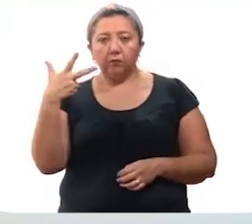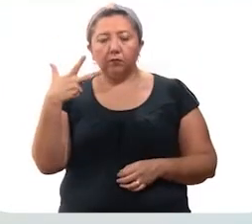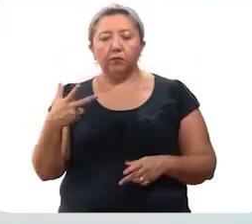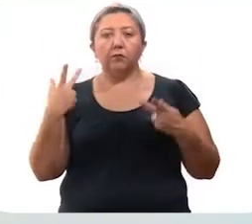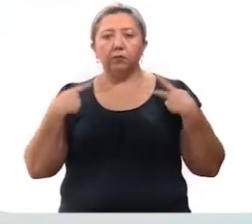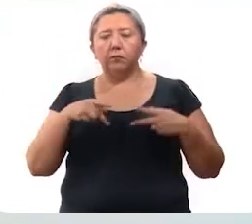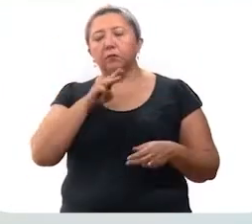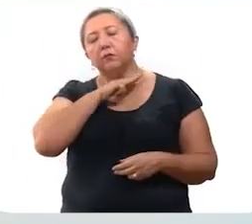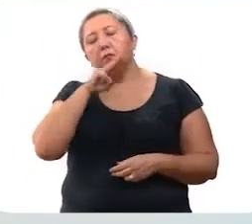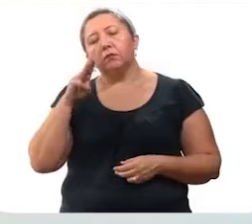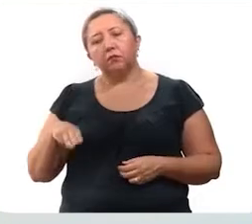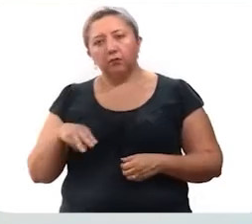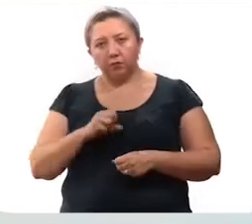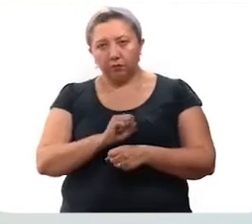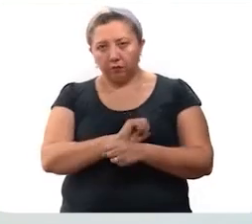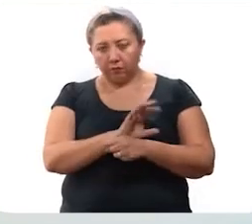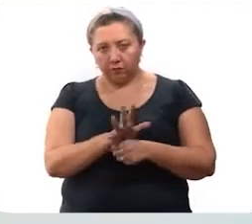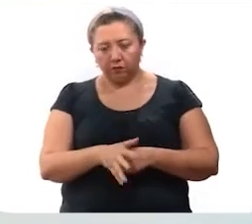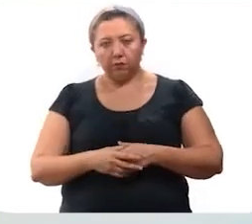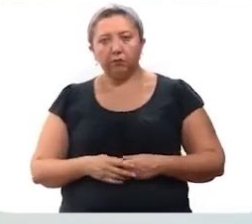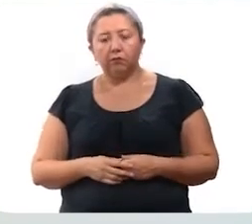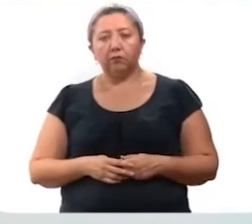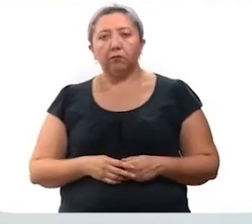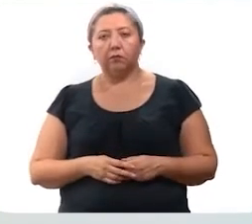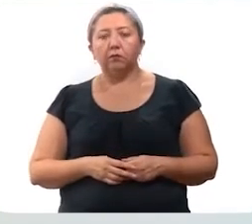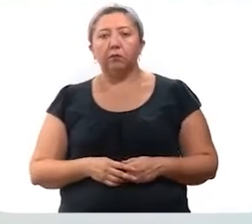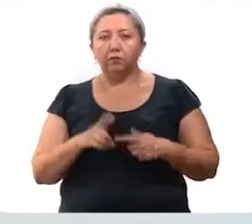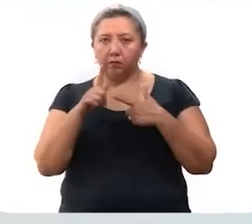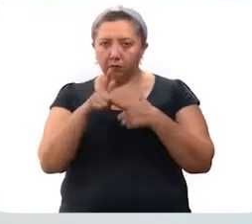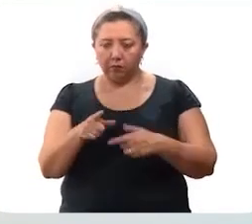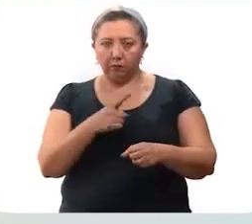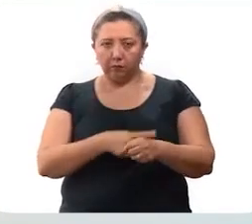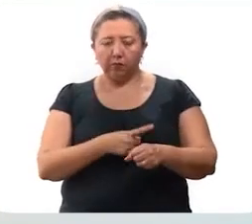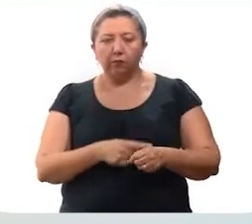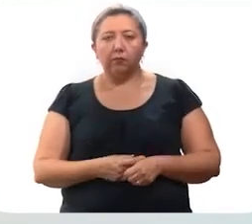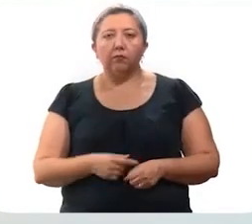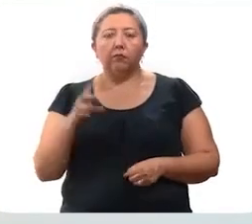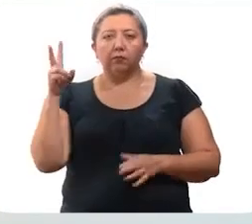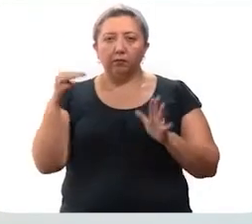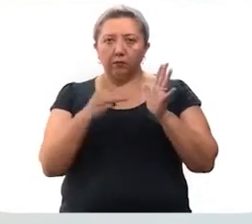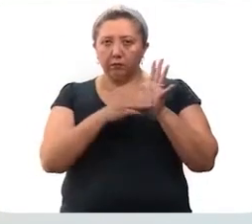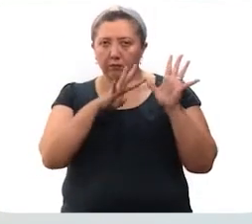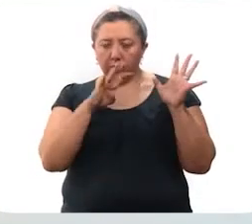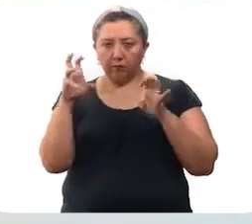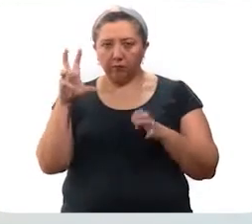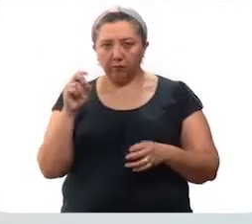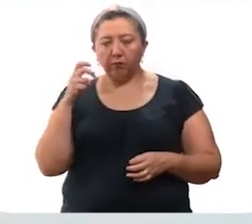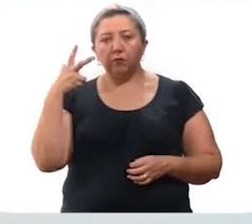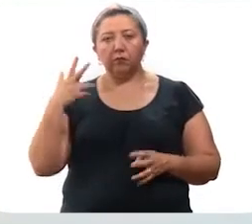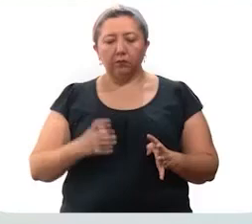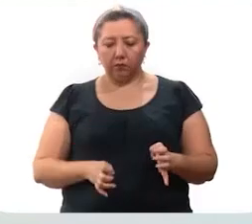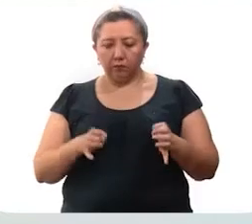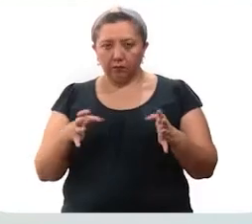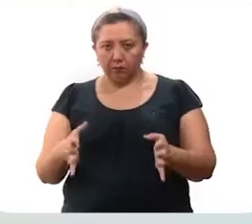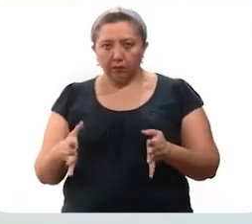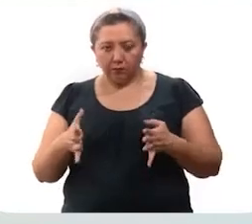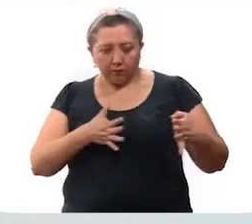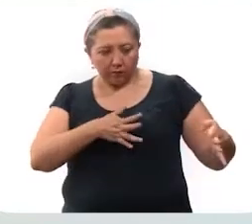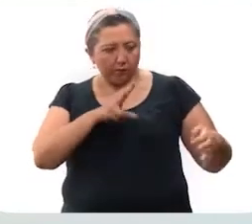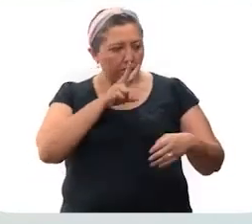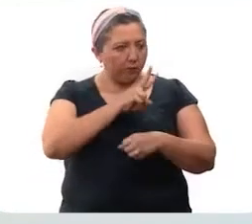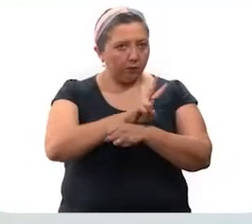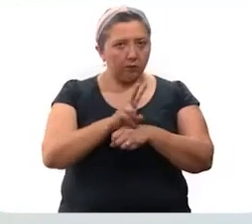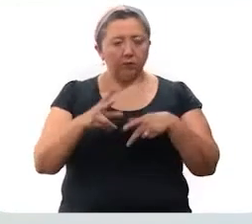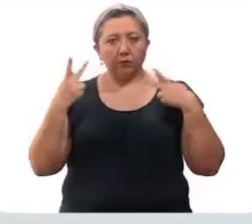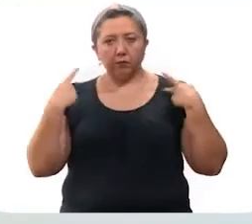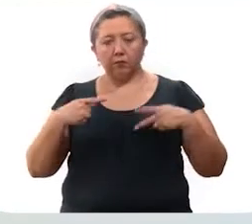6.758 las personas fallecidas a causa del coronavirus. De los casos activos, 2.938 están estables,